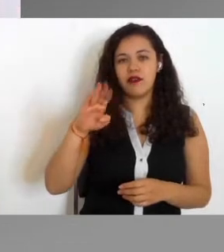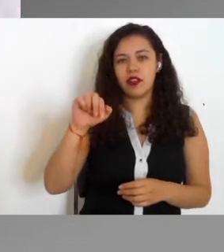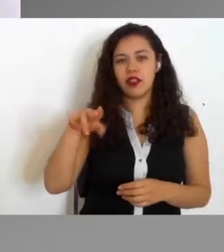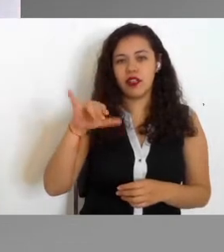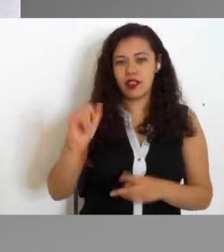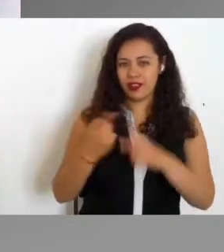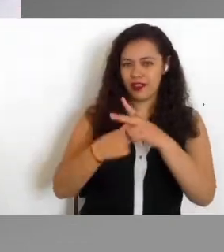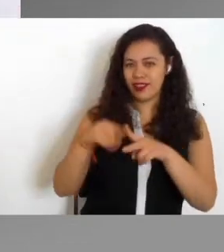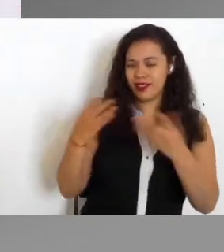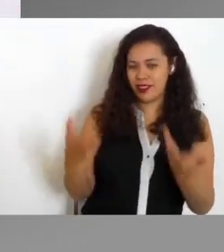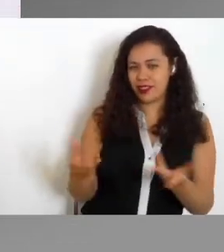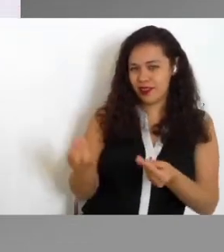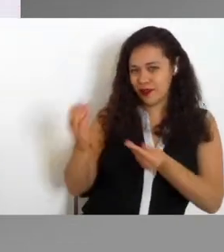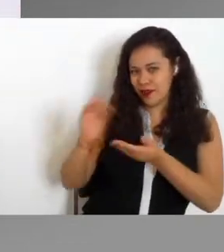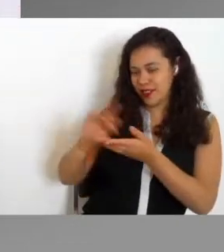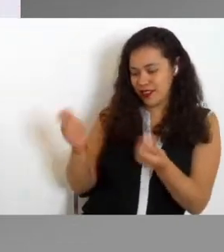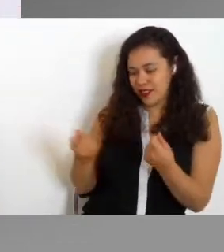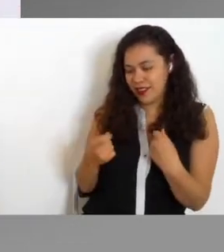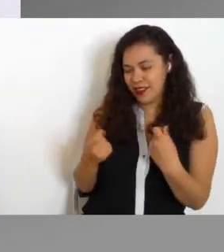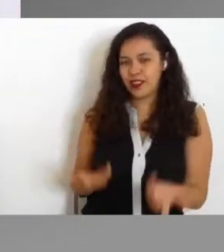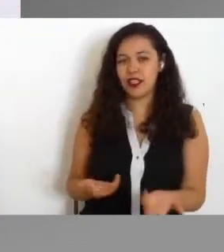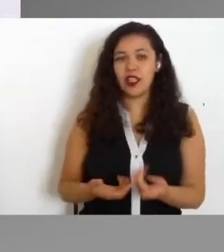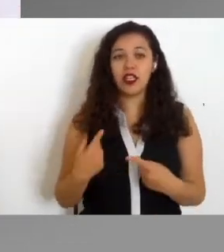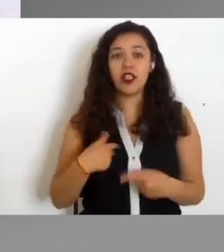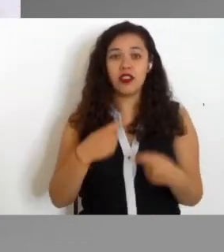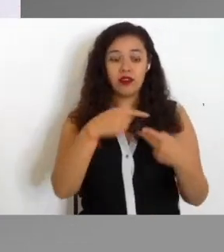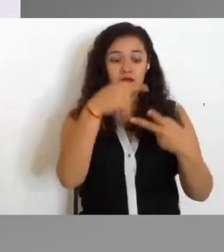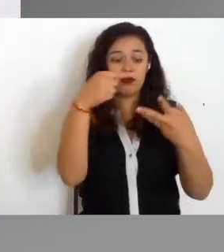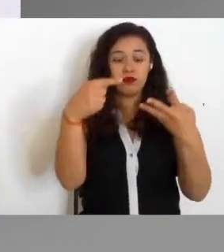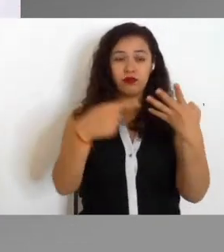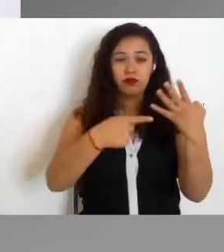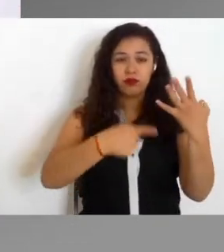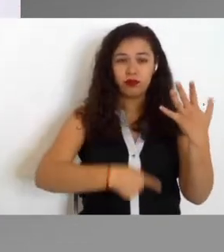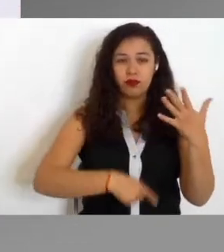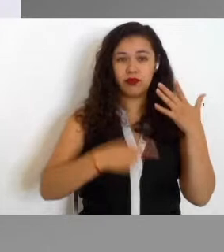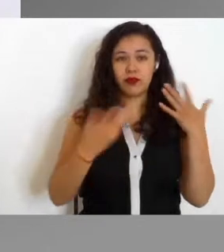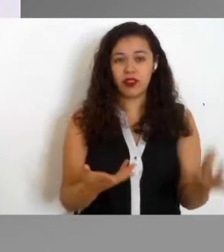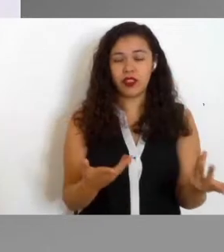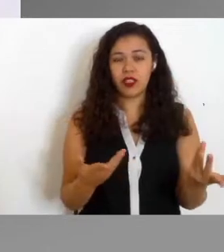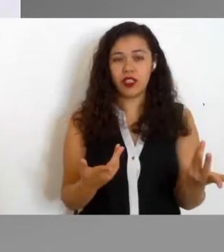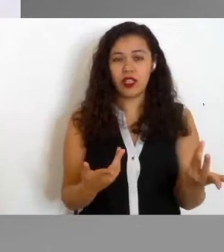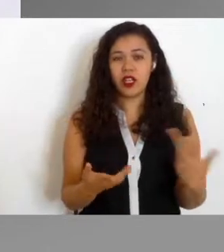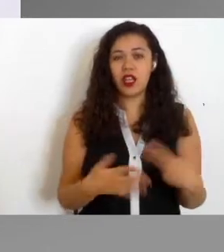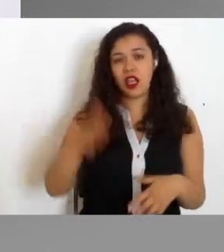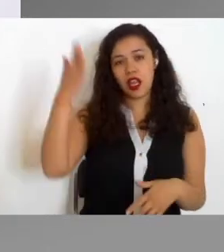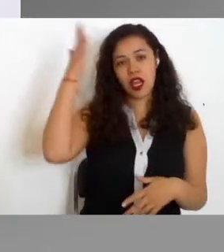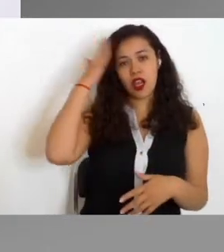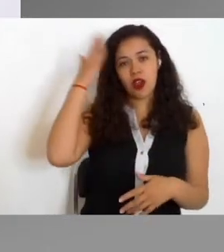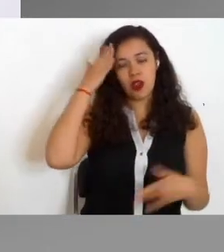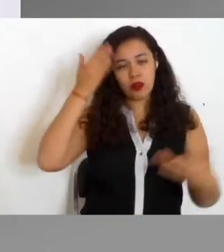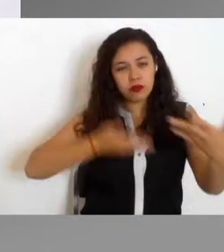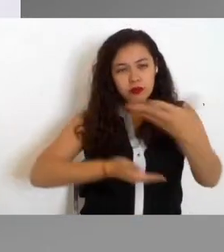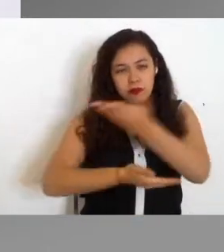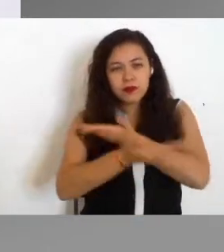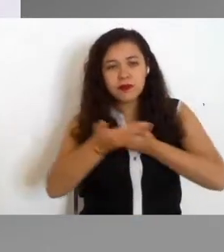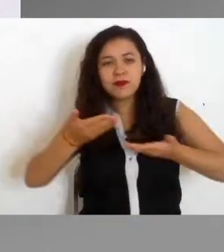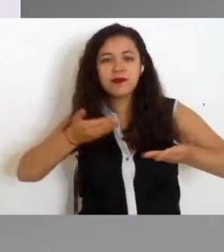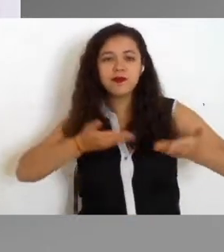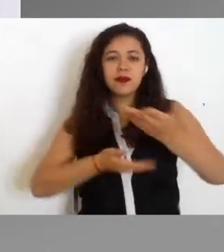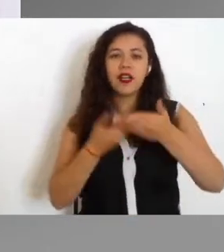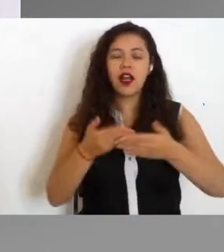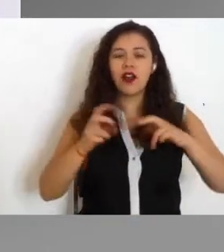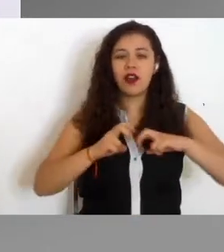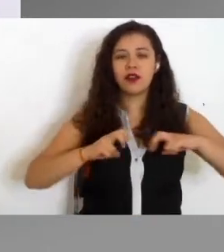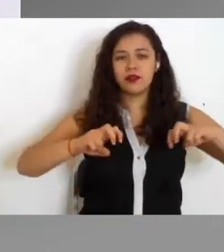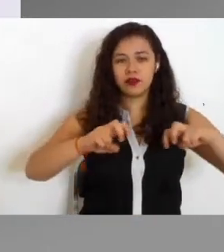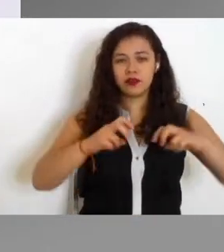Gracias. Pues me quedo con varias de las observaciones que compartieron cada uno de los líderes que participan en esta mesa y